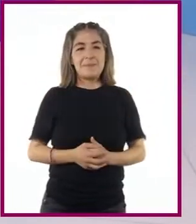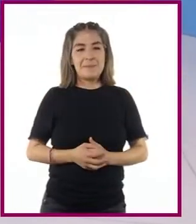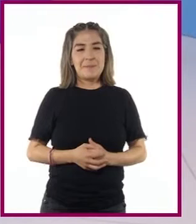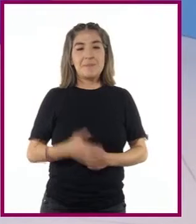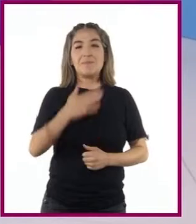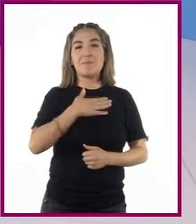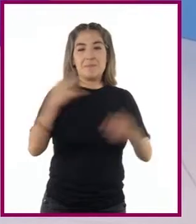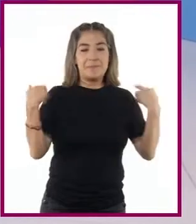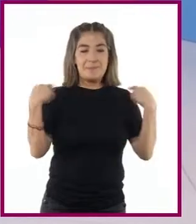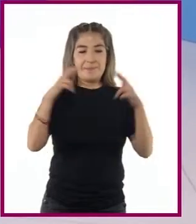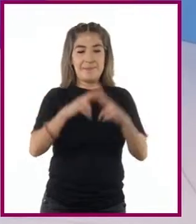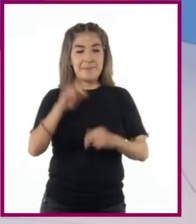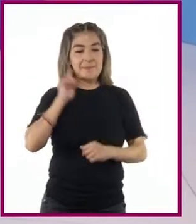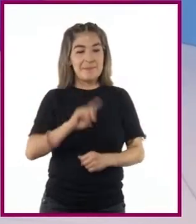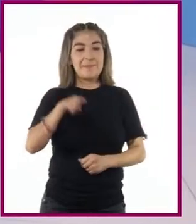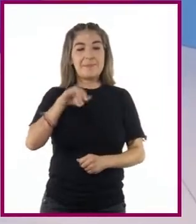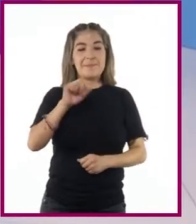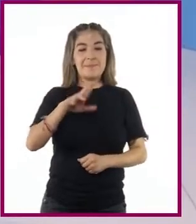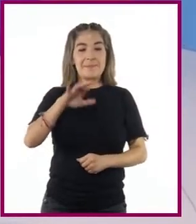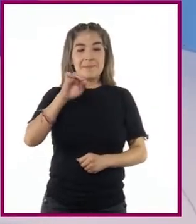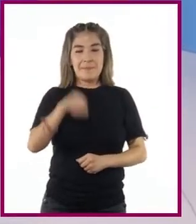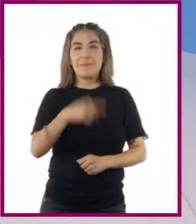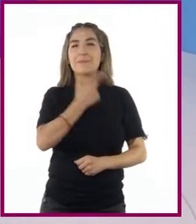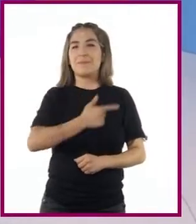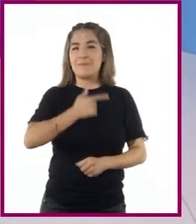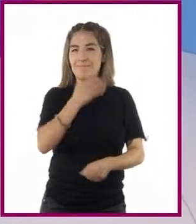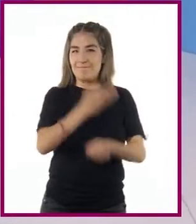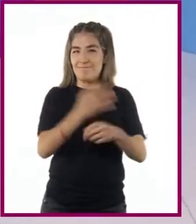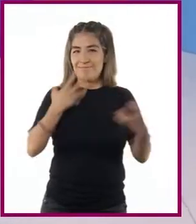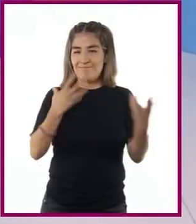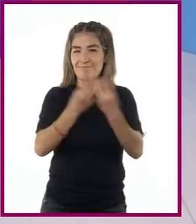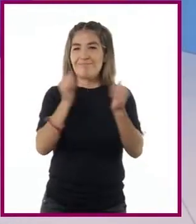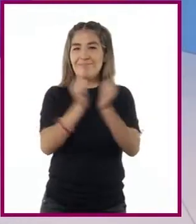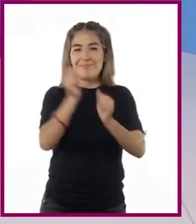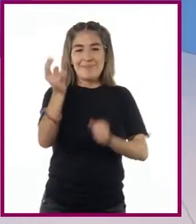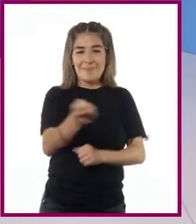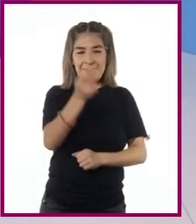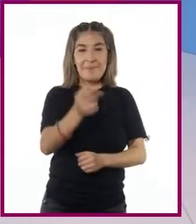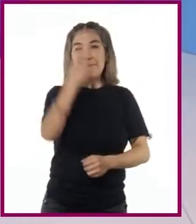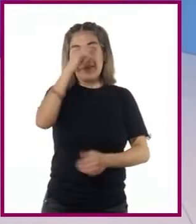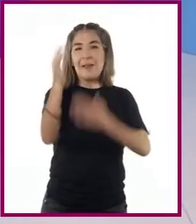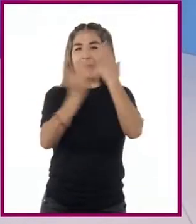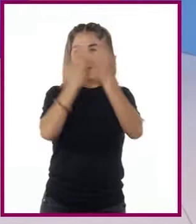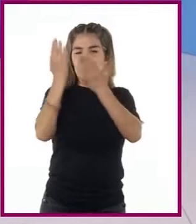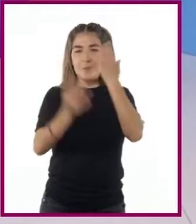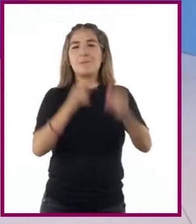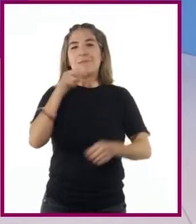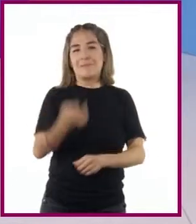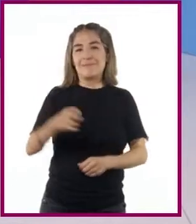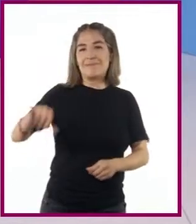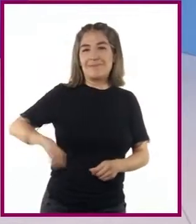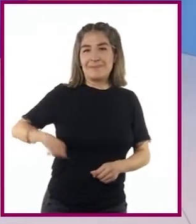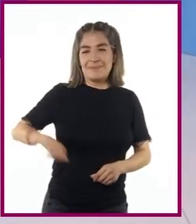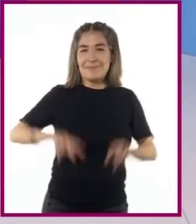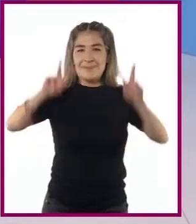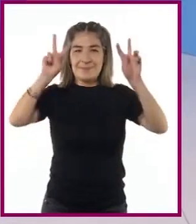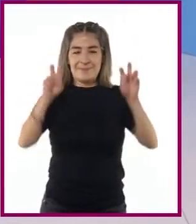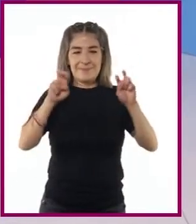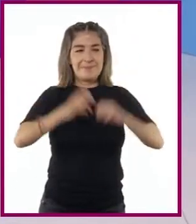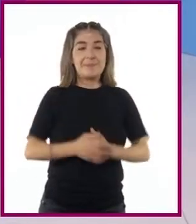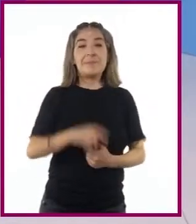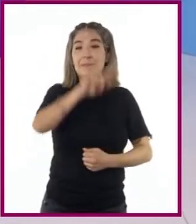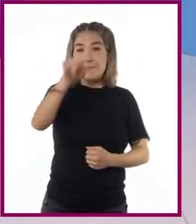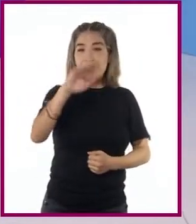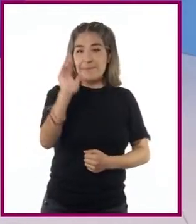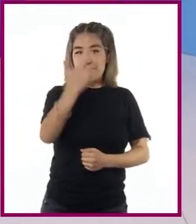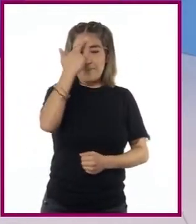Soy la maestra Miriam Villegas. Es un gusto estar con ustedes para estudiar otro útil e interesante tema.